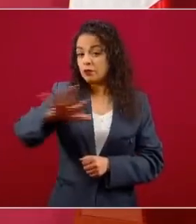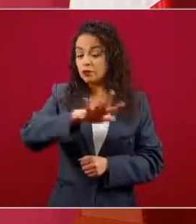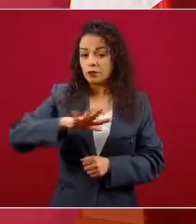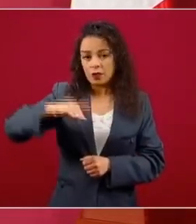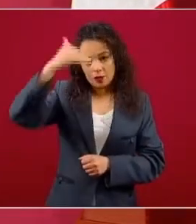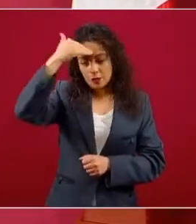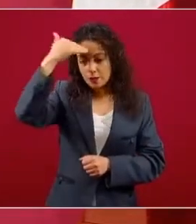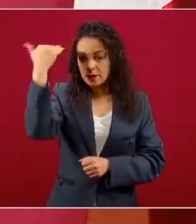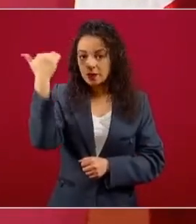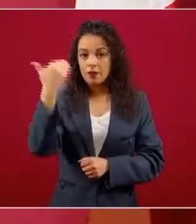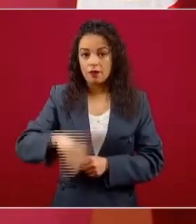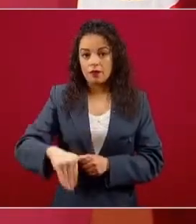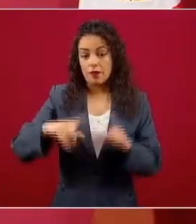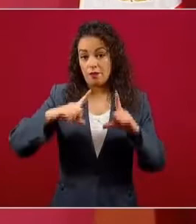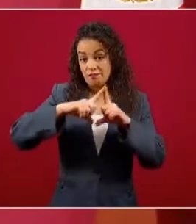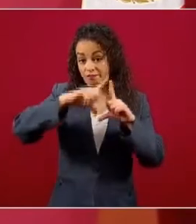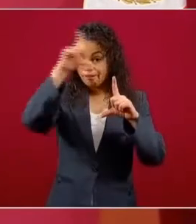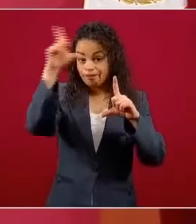méxico